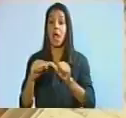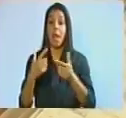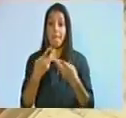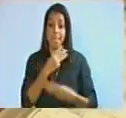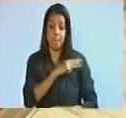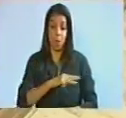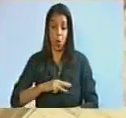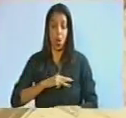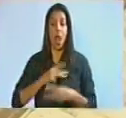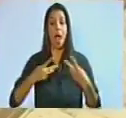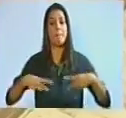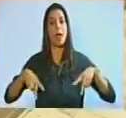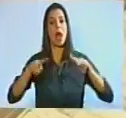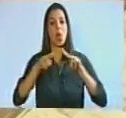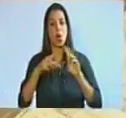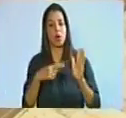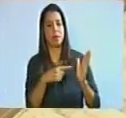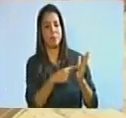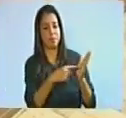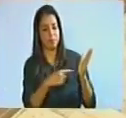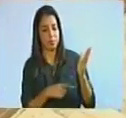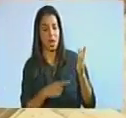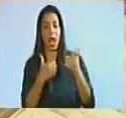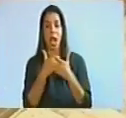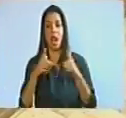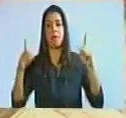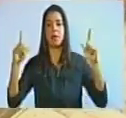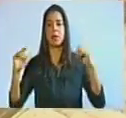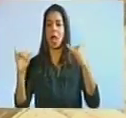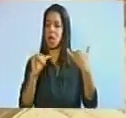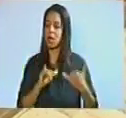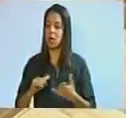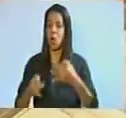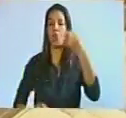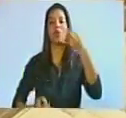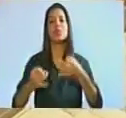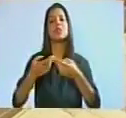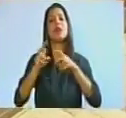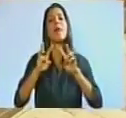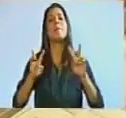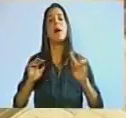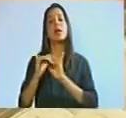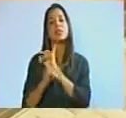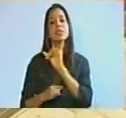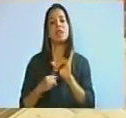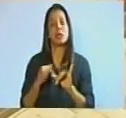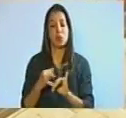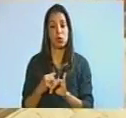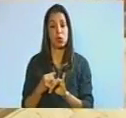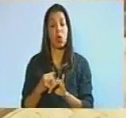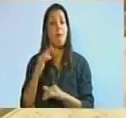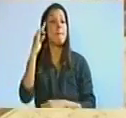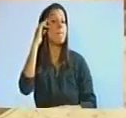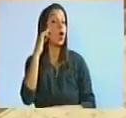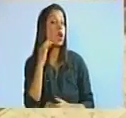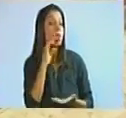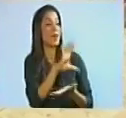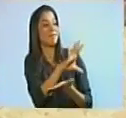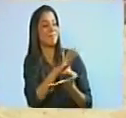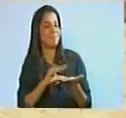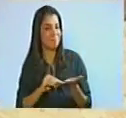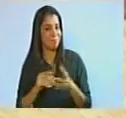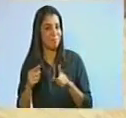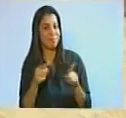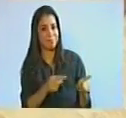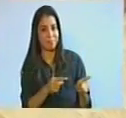y sus valores de libertad, igualdad, justicia y paz internacional en la doctrina de Simón Bolívar, el